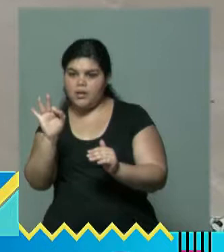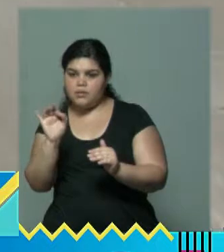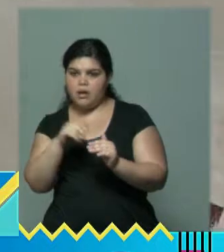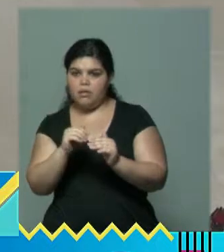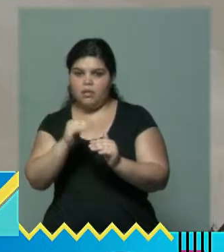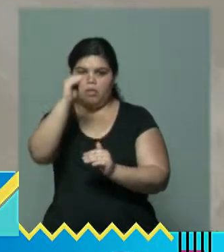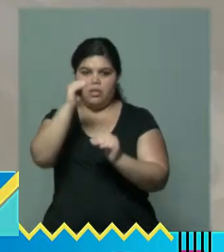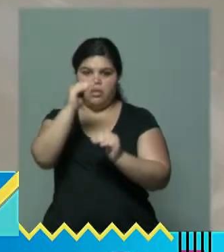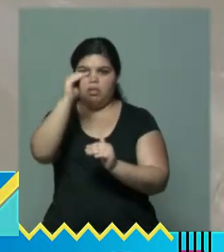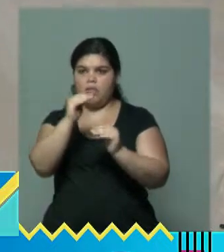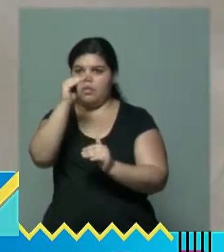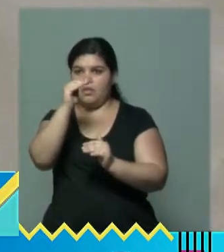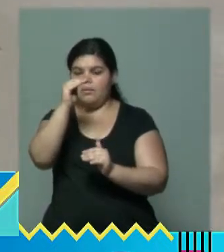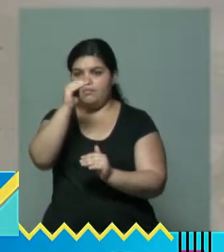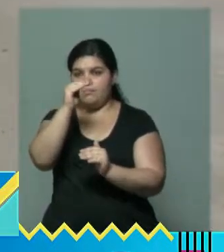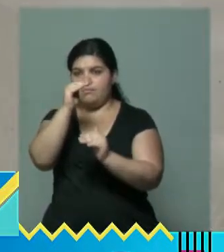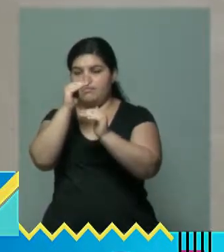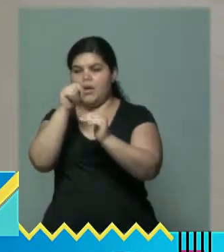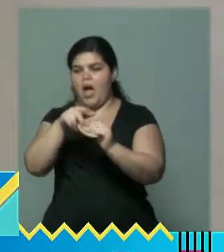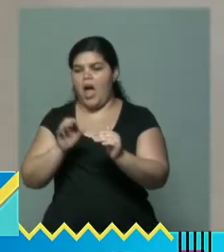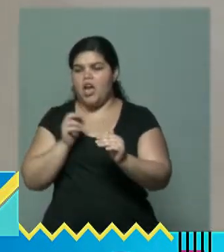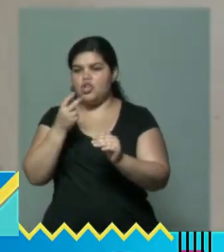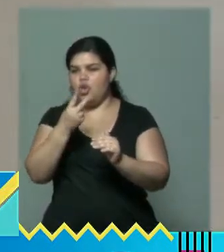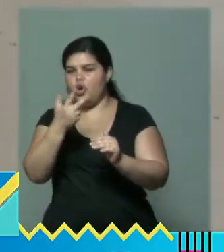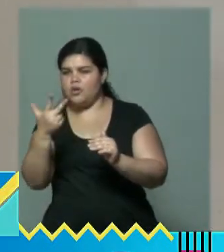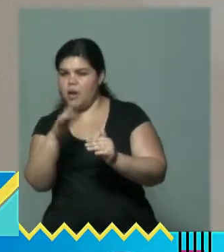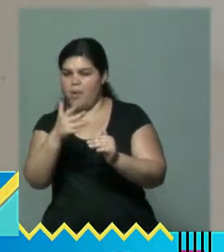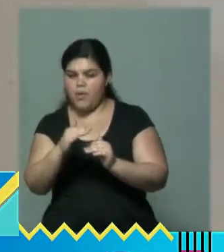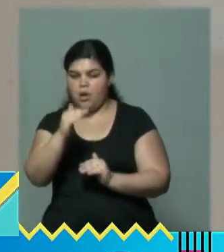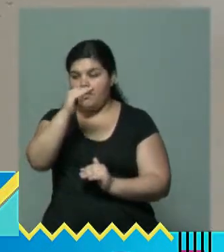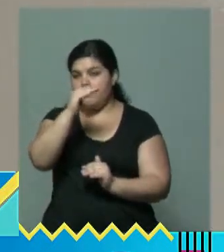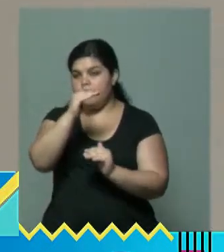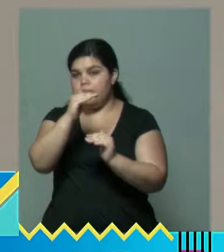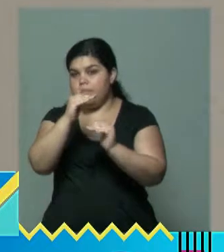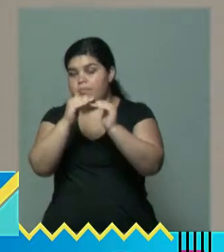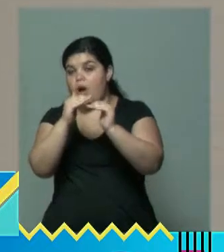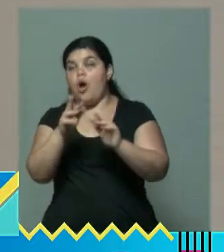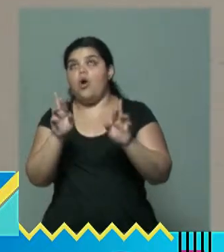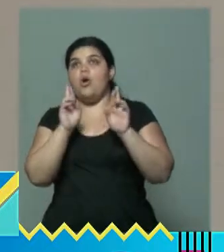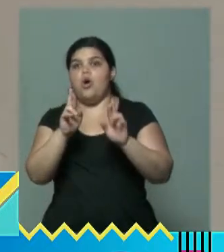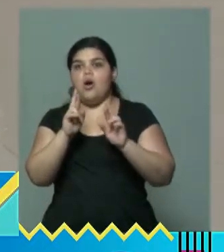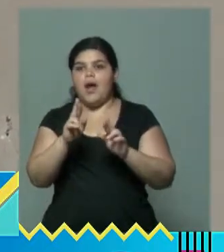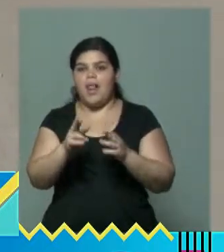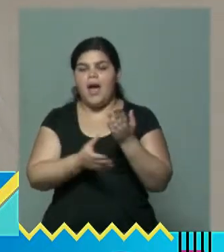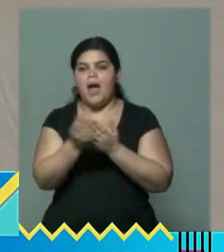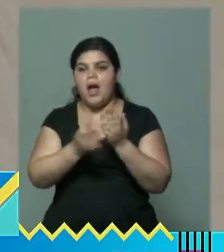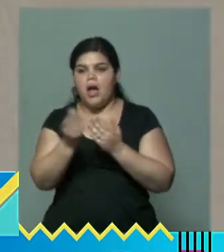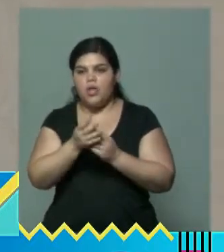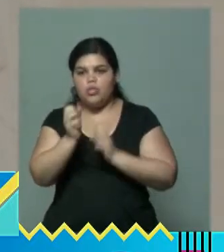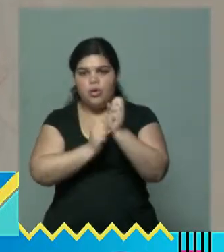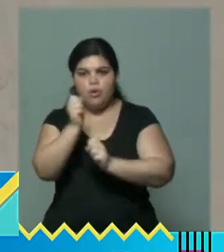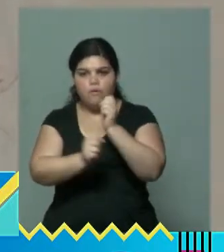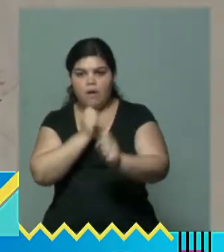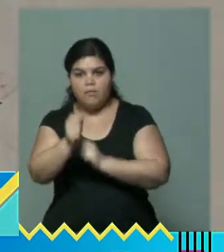gobierno ha definido un camino de 2-3 años para cerrar esa brecha. En el camino, ojalá logremos bajar el costo de generación con la incorporación de